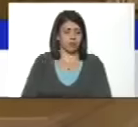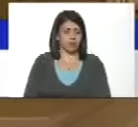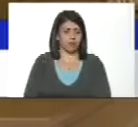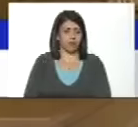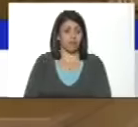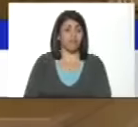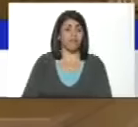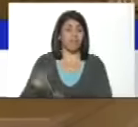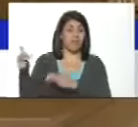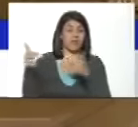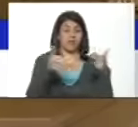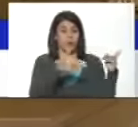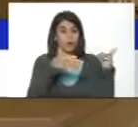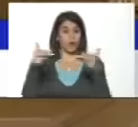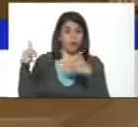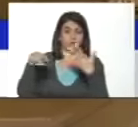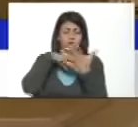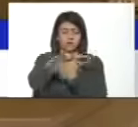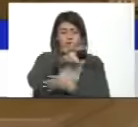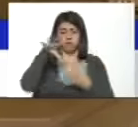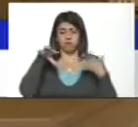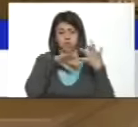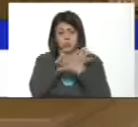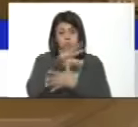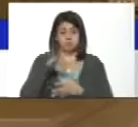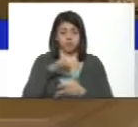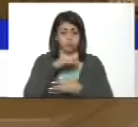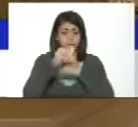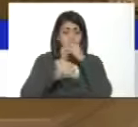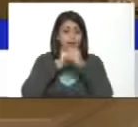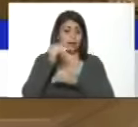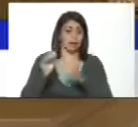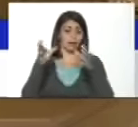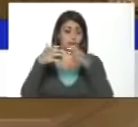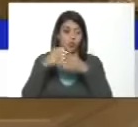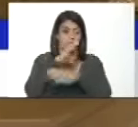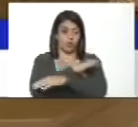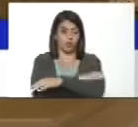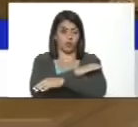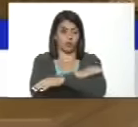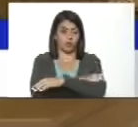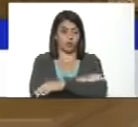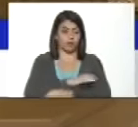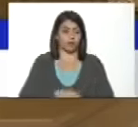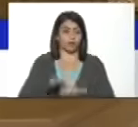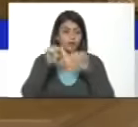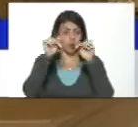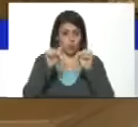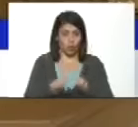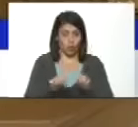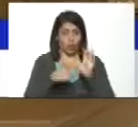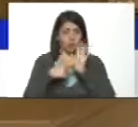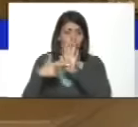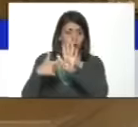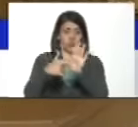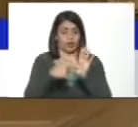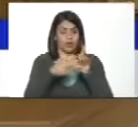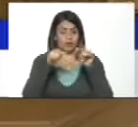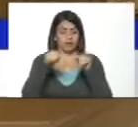una ola de violencia promovida por sectores opositores, hoy día